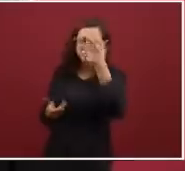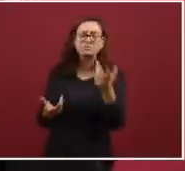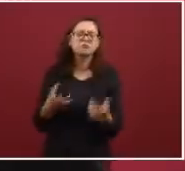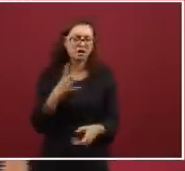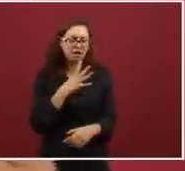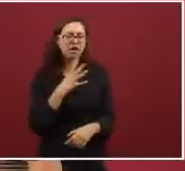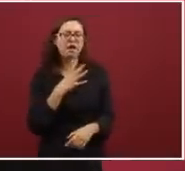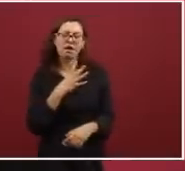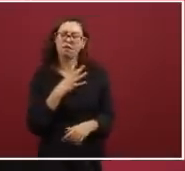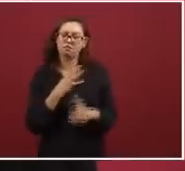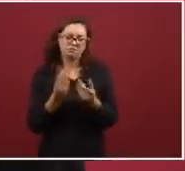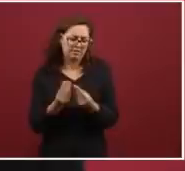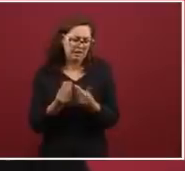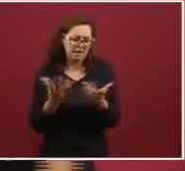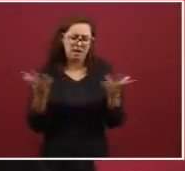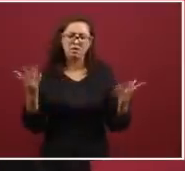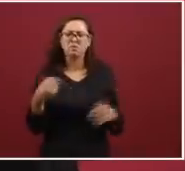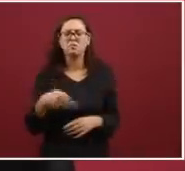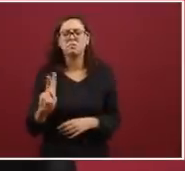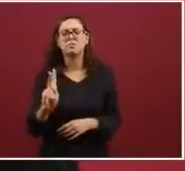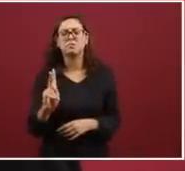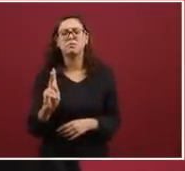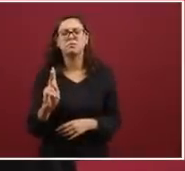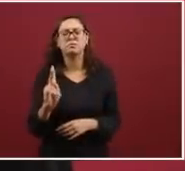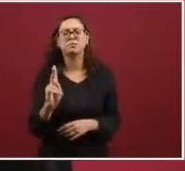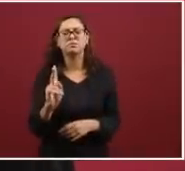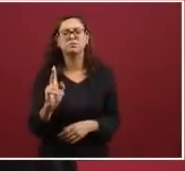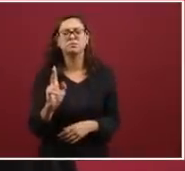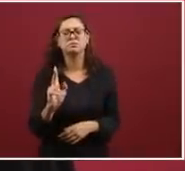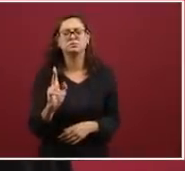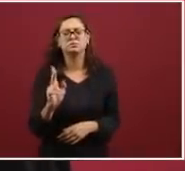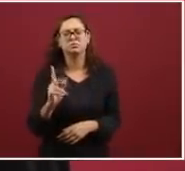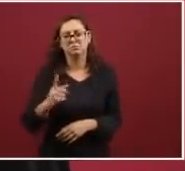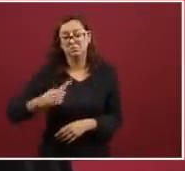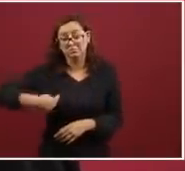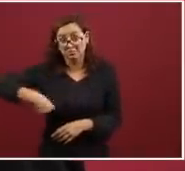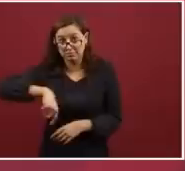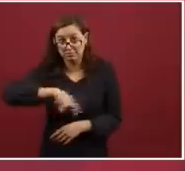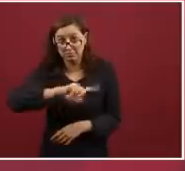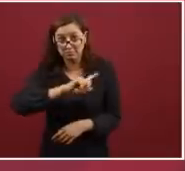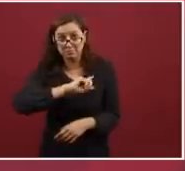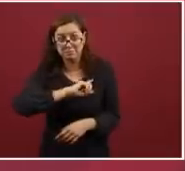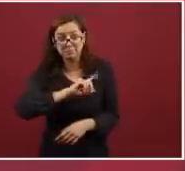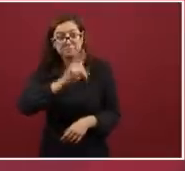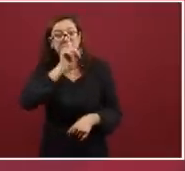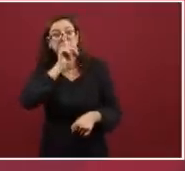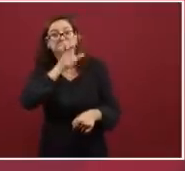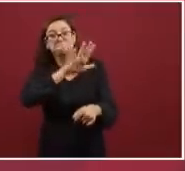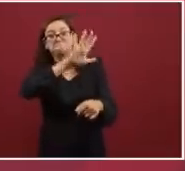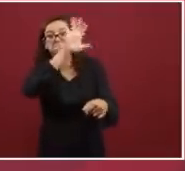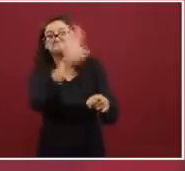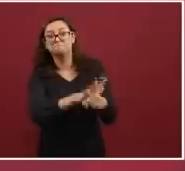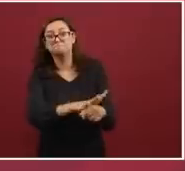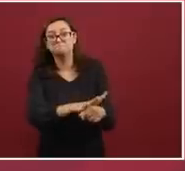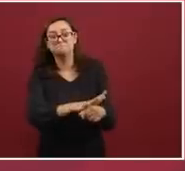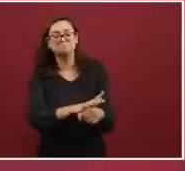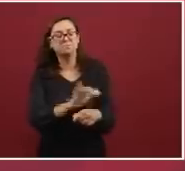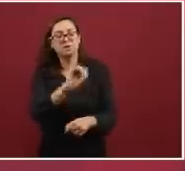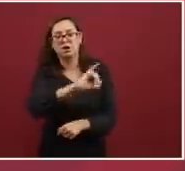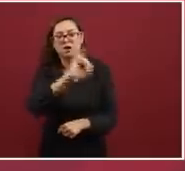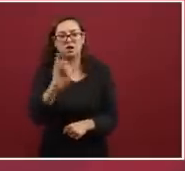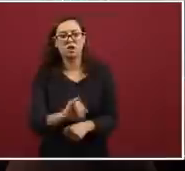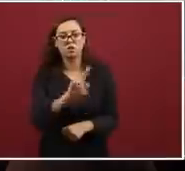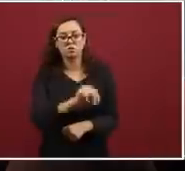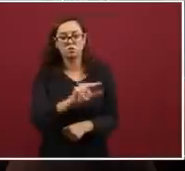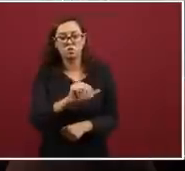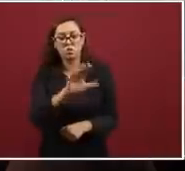pero nosotros nunca vamos a limitar la libertad de expresión. Si